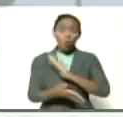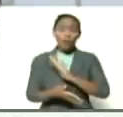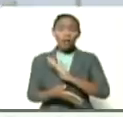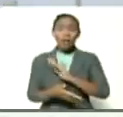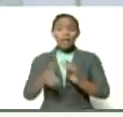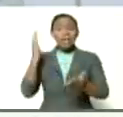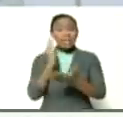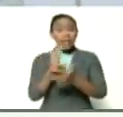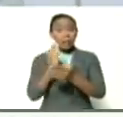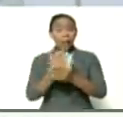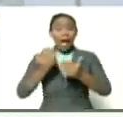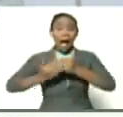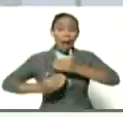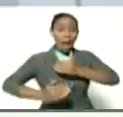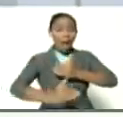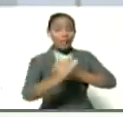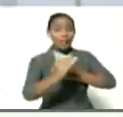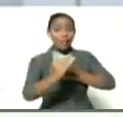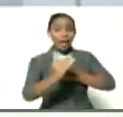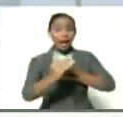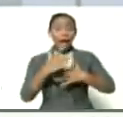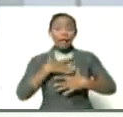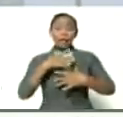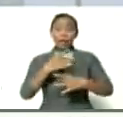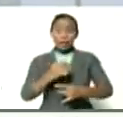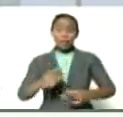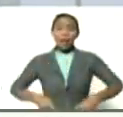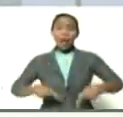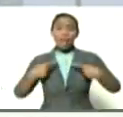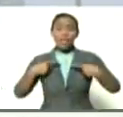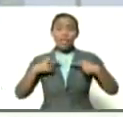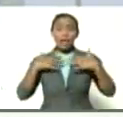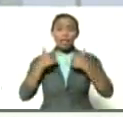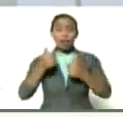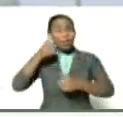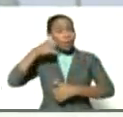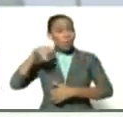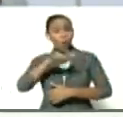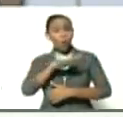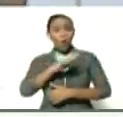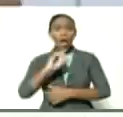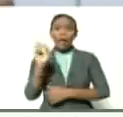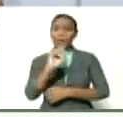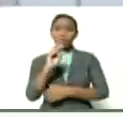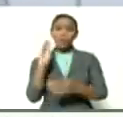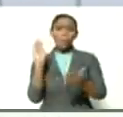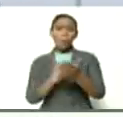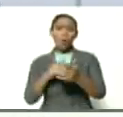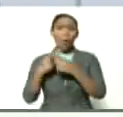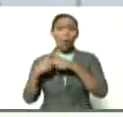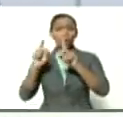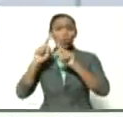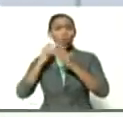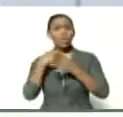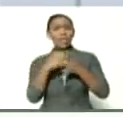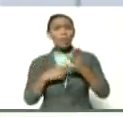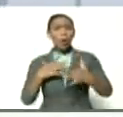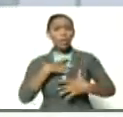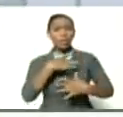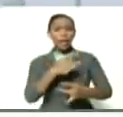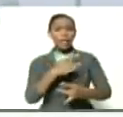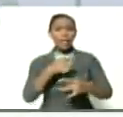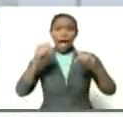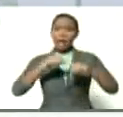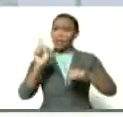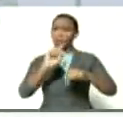Siempre por delante el interés por la vida y la salud de nuestro pueblo. Que no se interponga ningún otro tipo de interés.